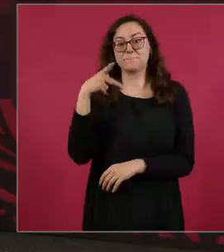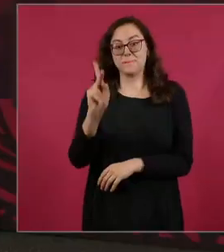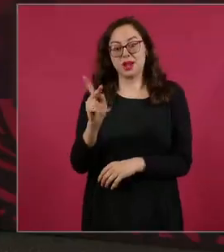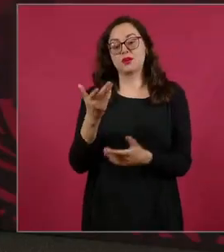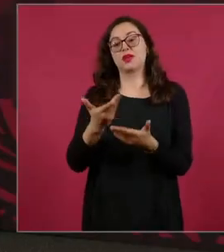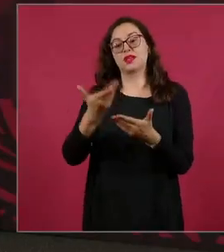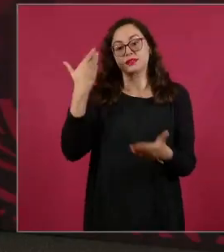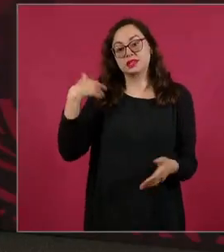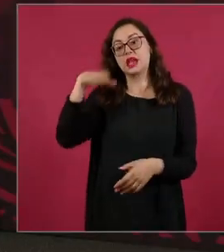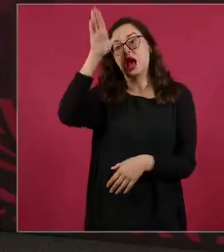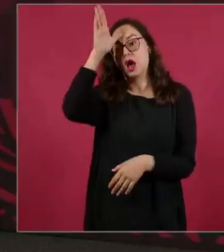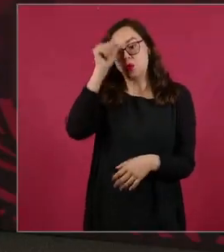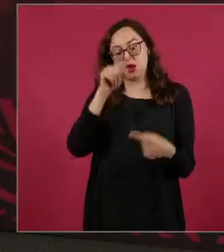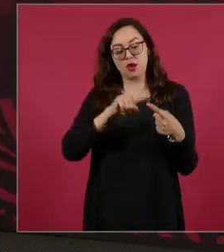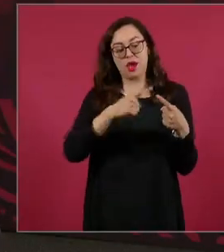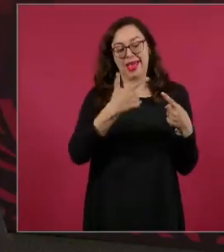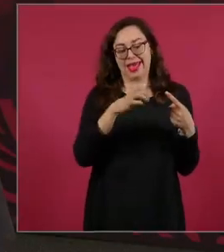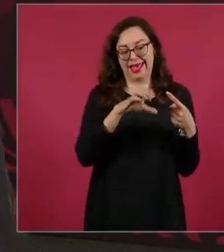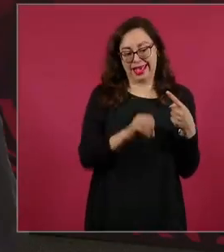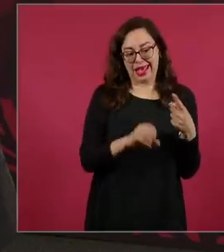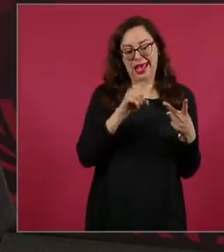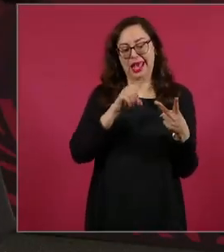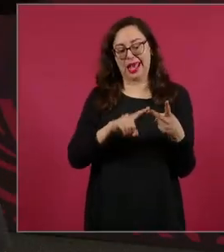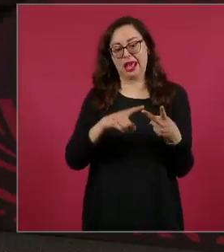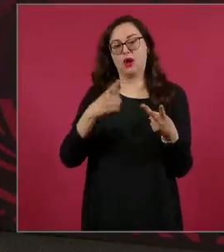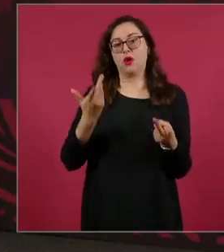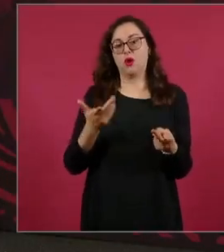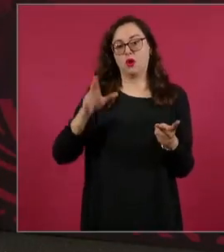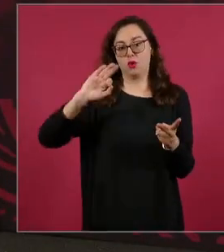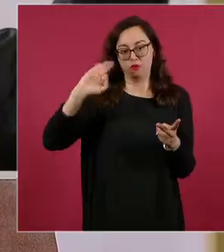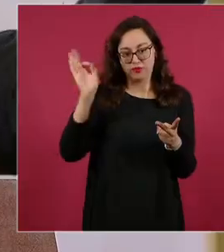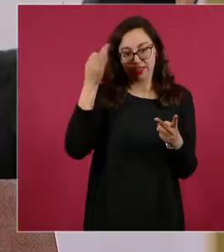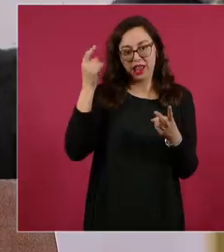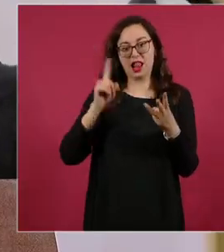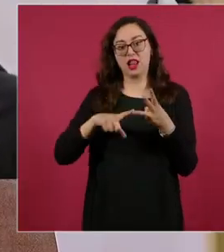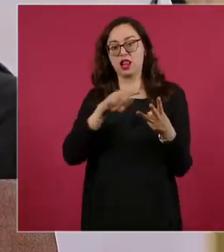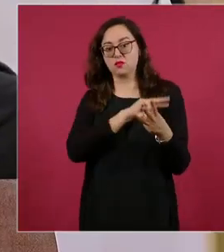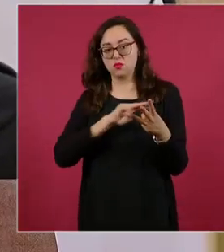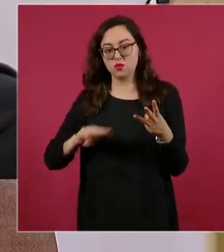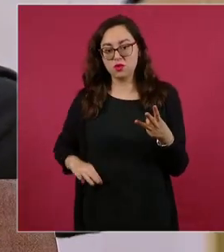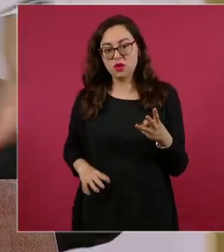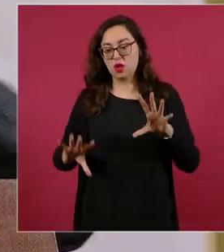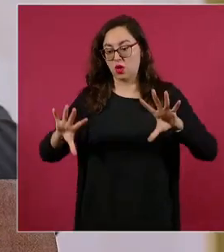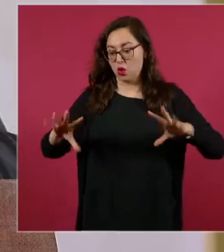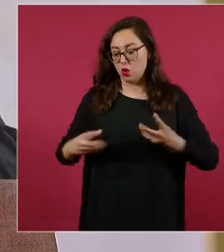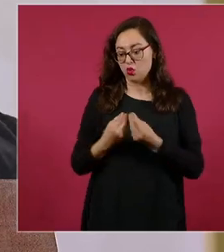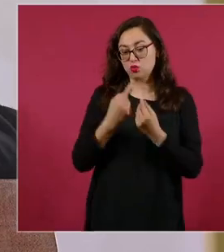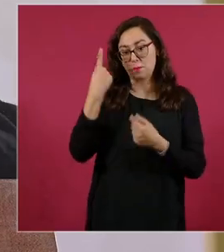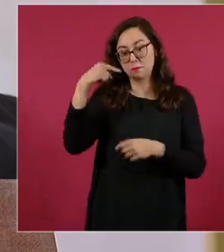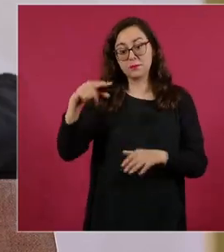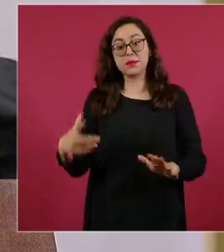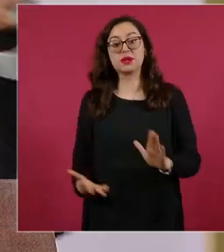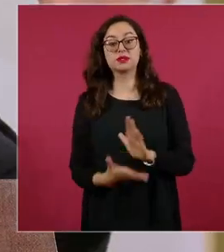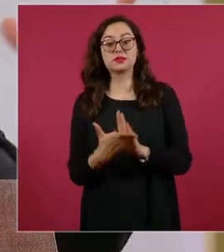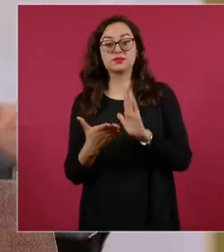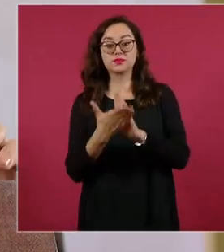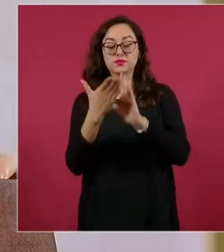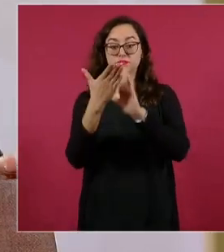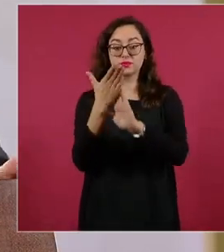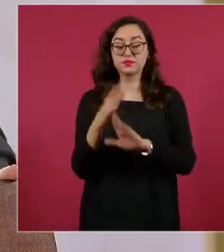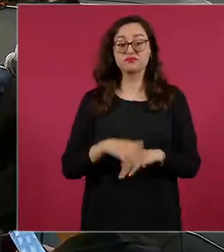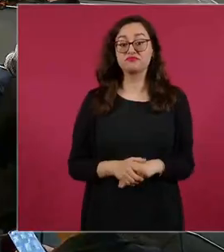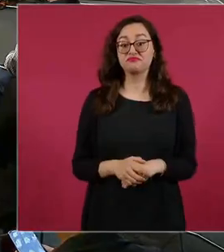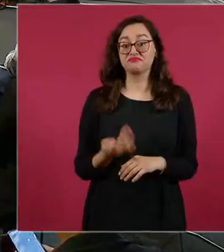hasta el aeropuerto de Cuernavaca y conectaba con la autopista a la altura de Alpuyeca entonces ese acuerdo se cae